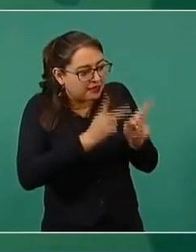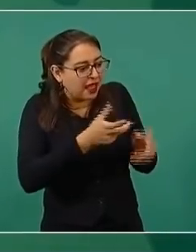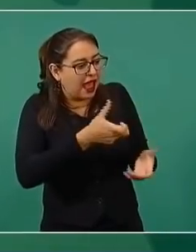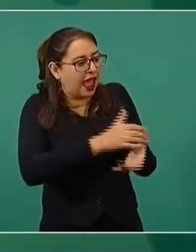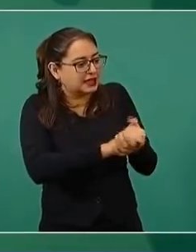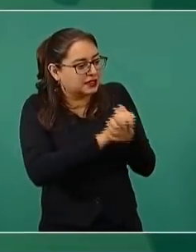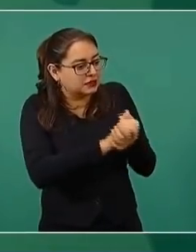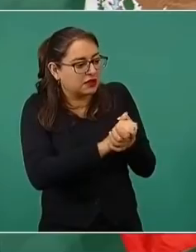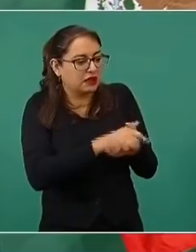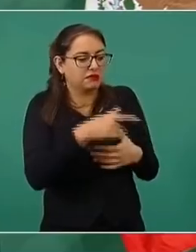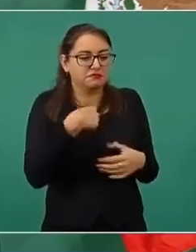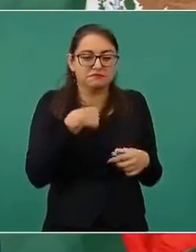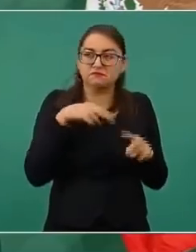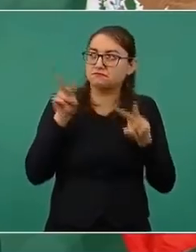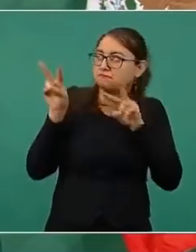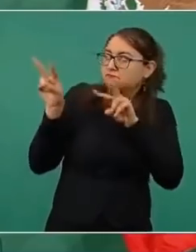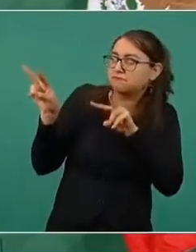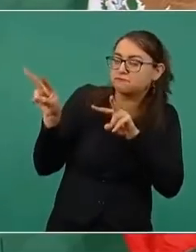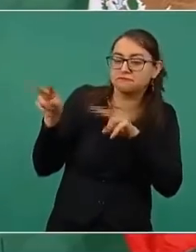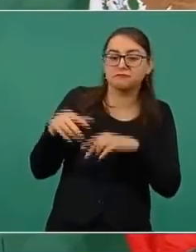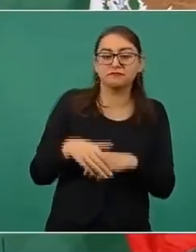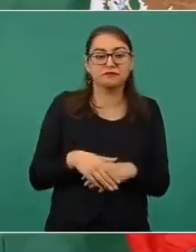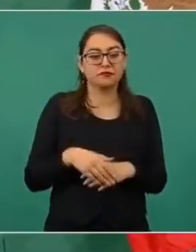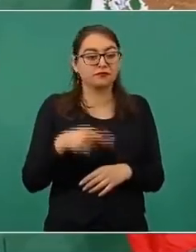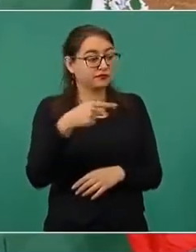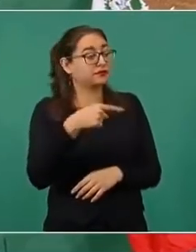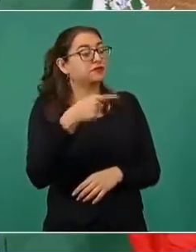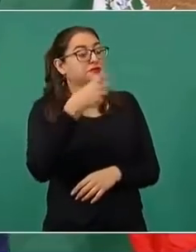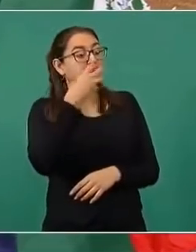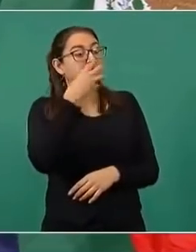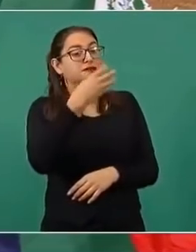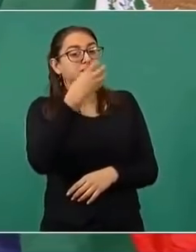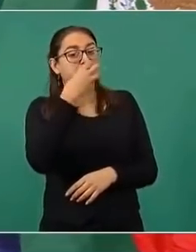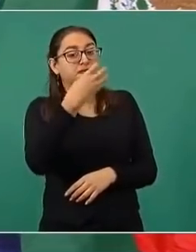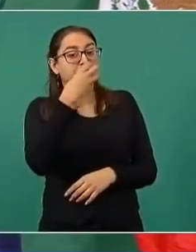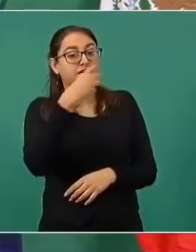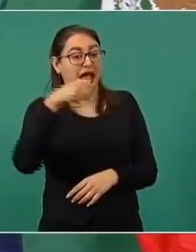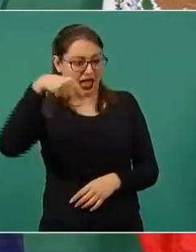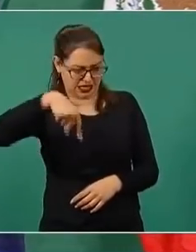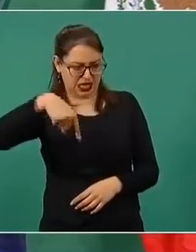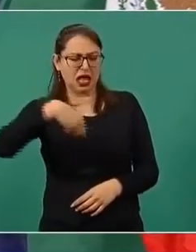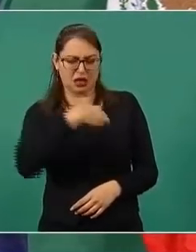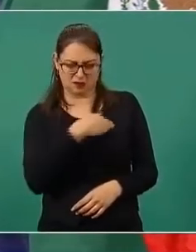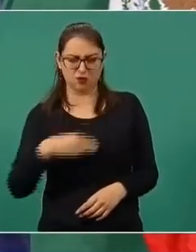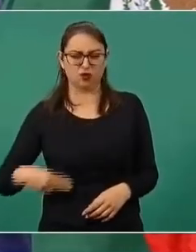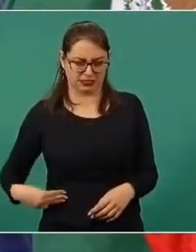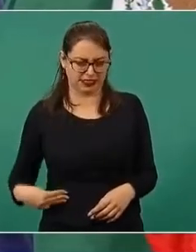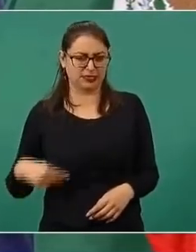manta, me grita el señor: eso es para acá,